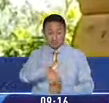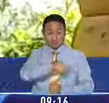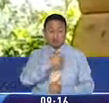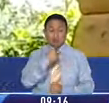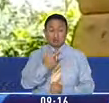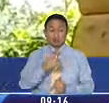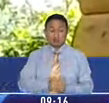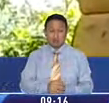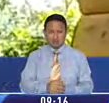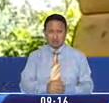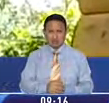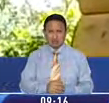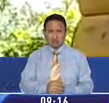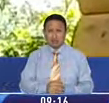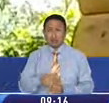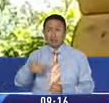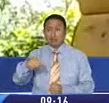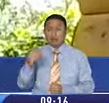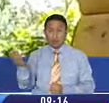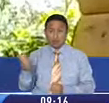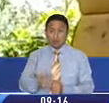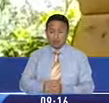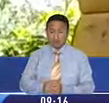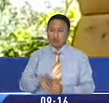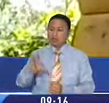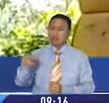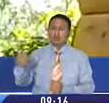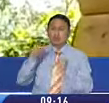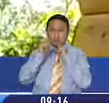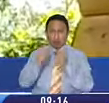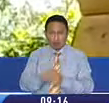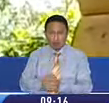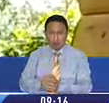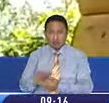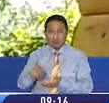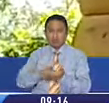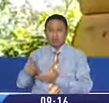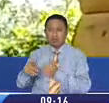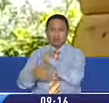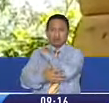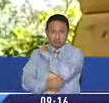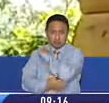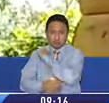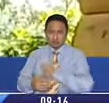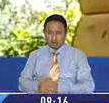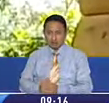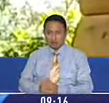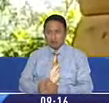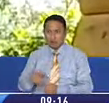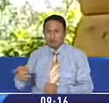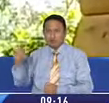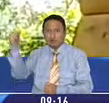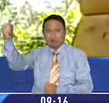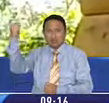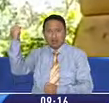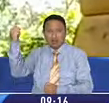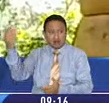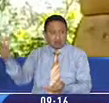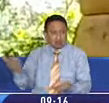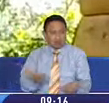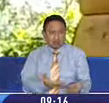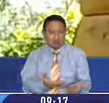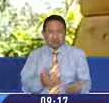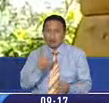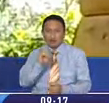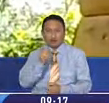lujo infame de negar el bono a abuelas que reciben el bono de la pobreza. Como si un derecho estuviera por sobre otro. Es